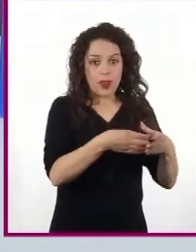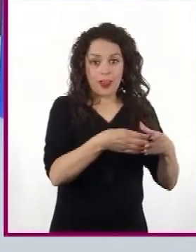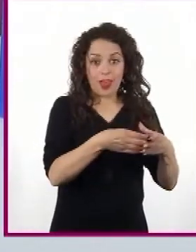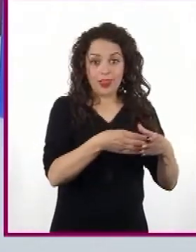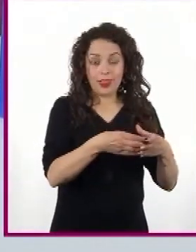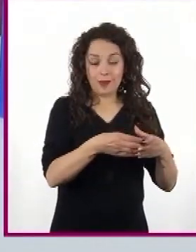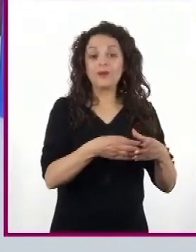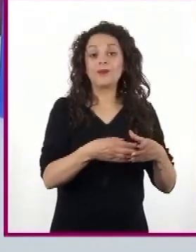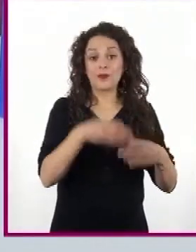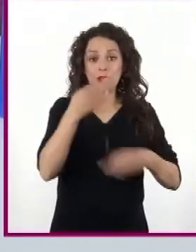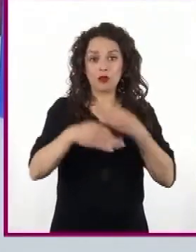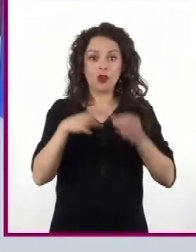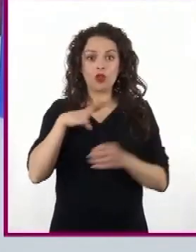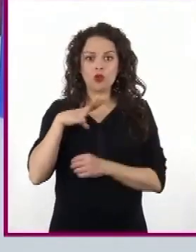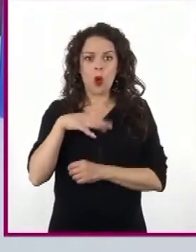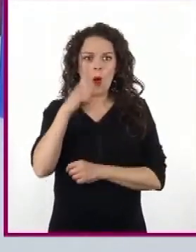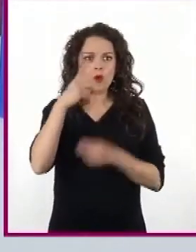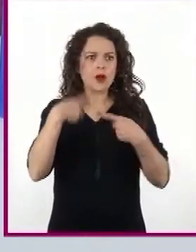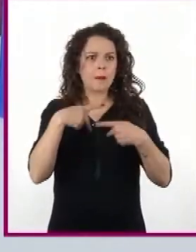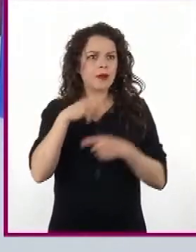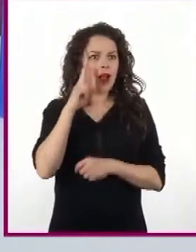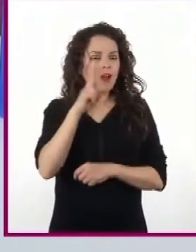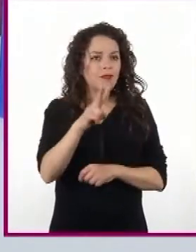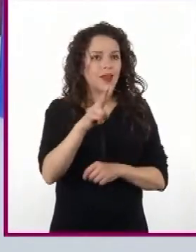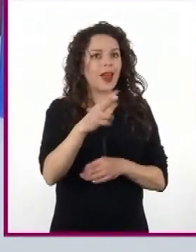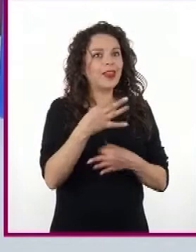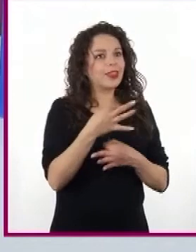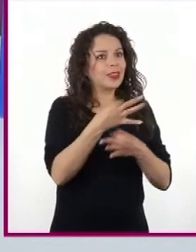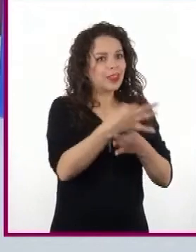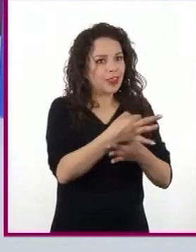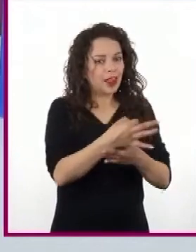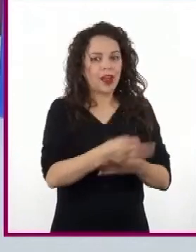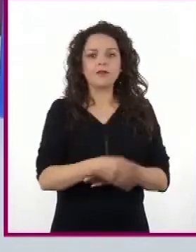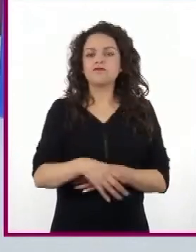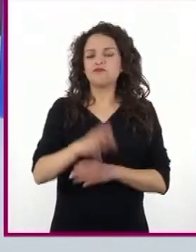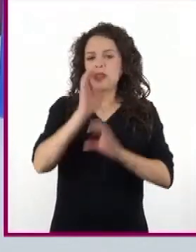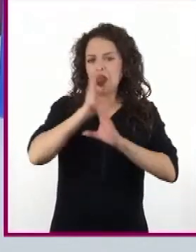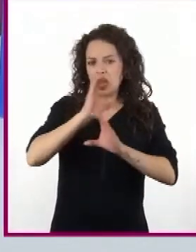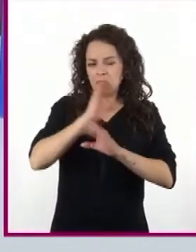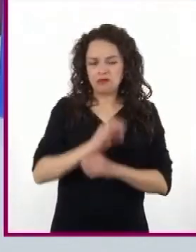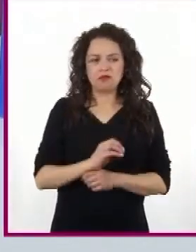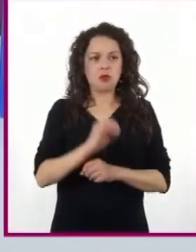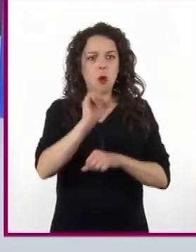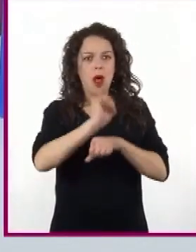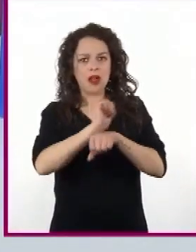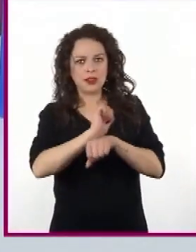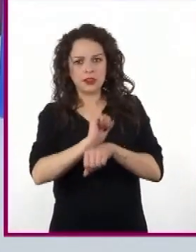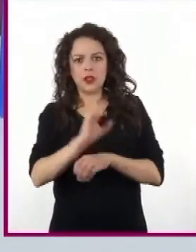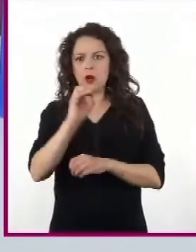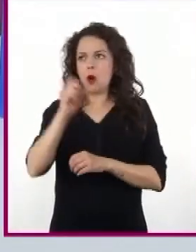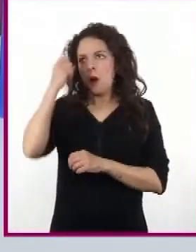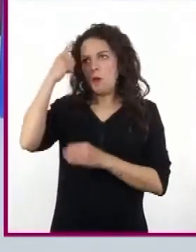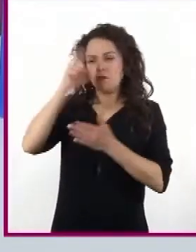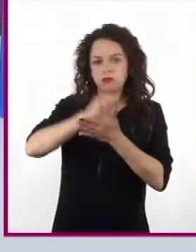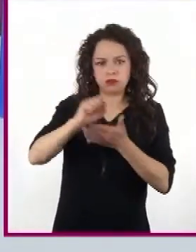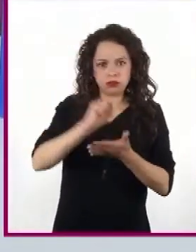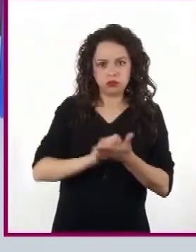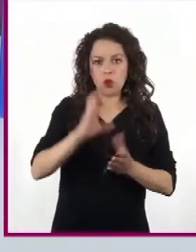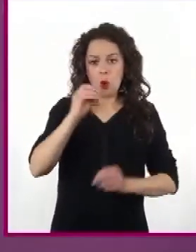atención. Por ejemplo, un cantante, una actriz, una escritora o escritor, un